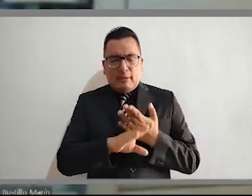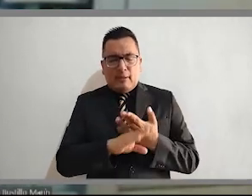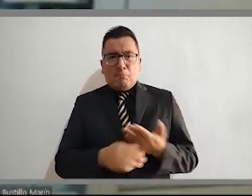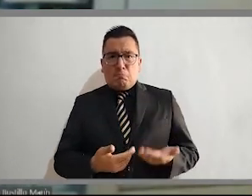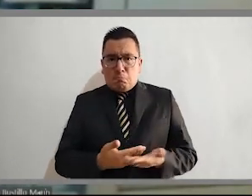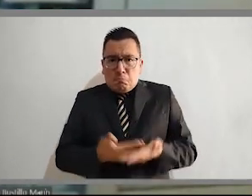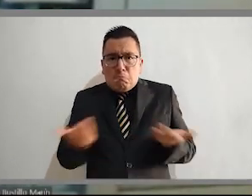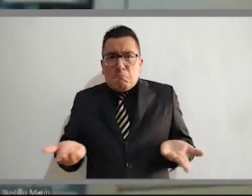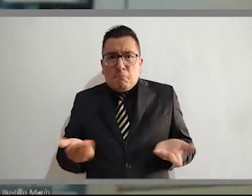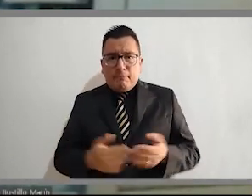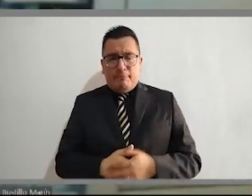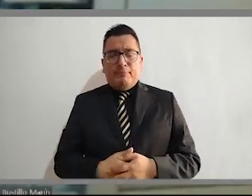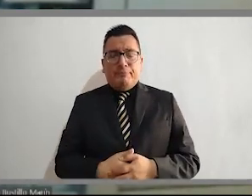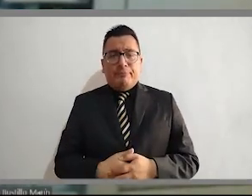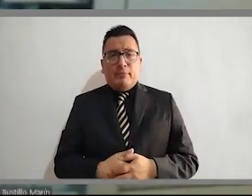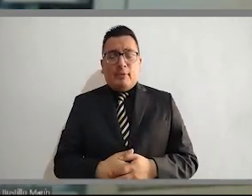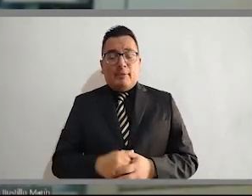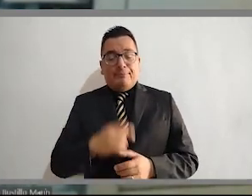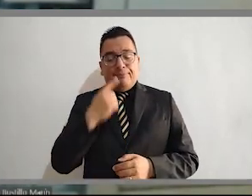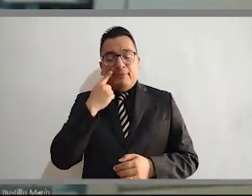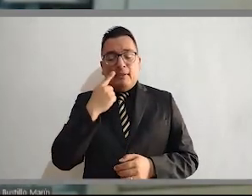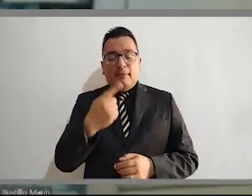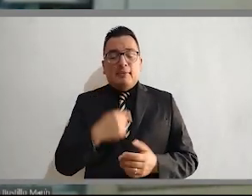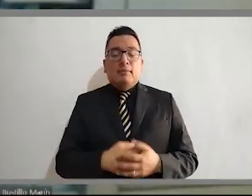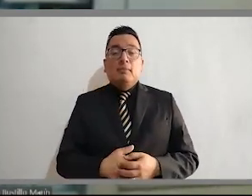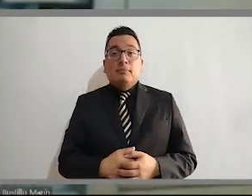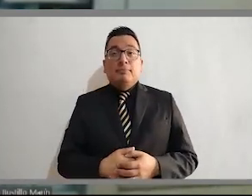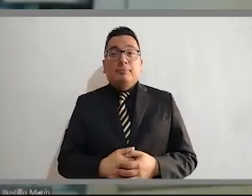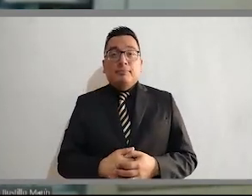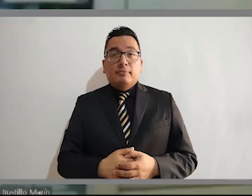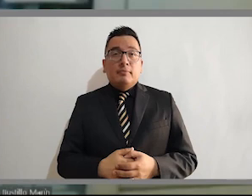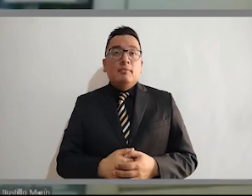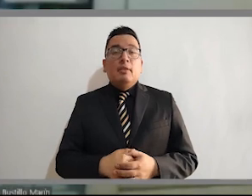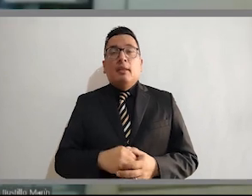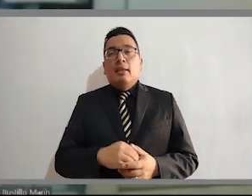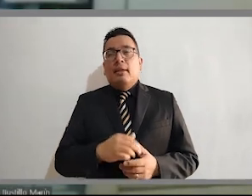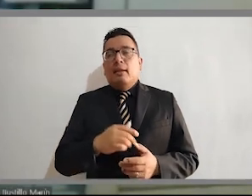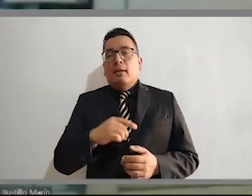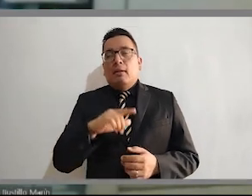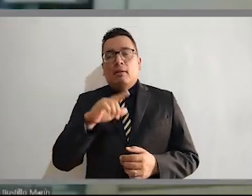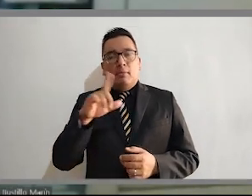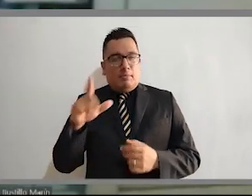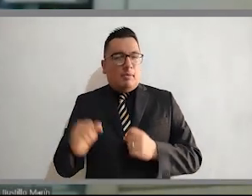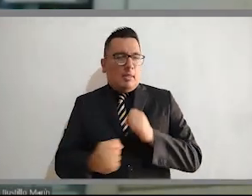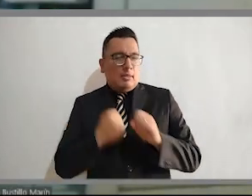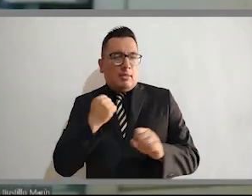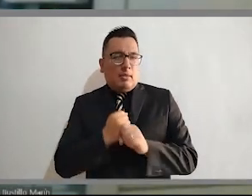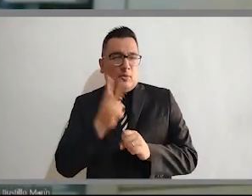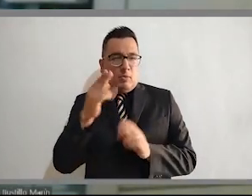Después de estas reformas de 2014, 2016,